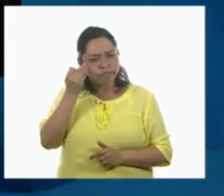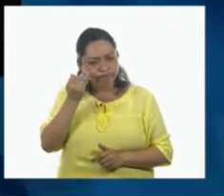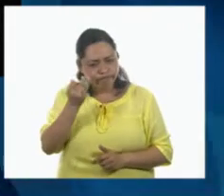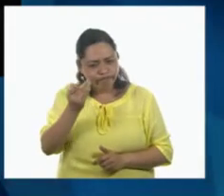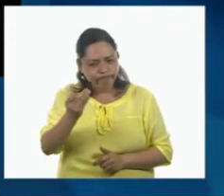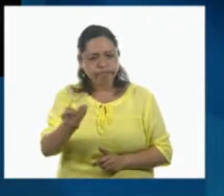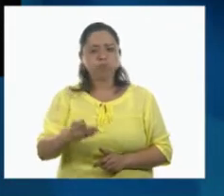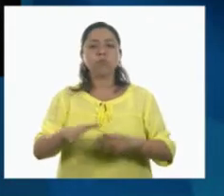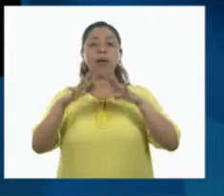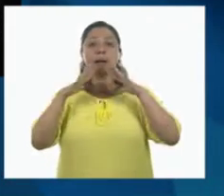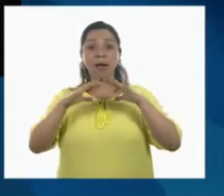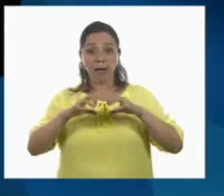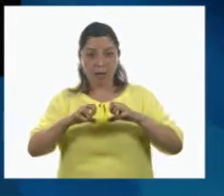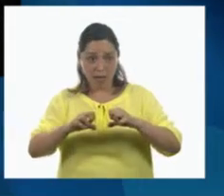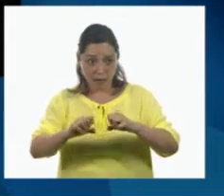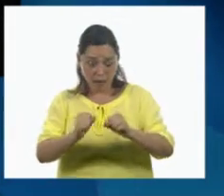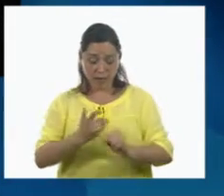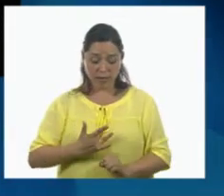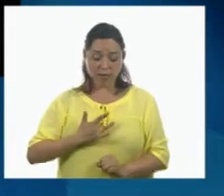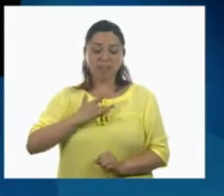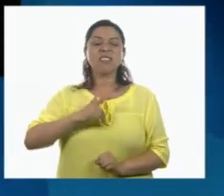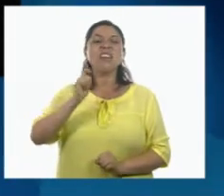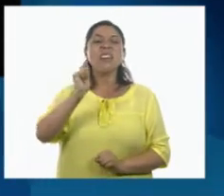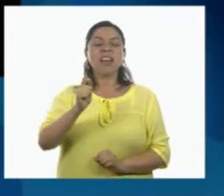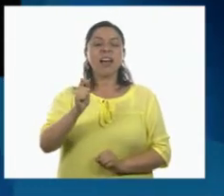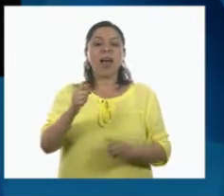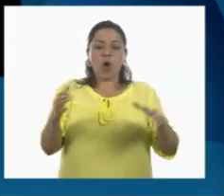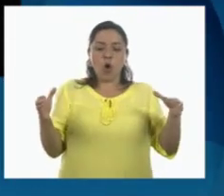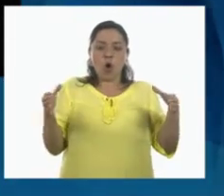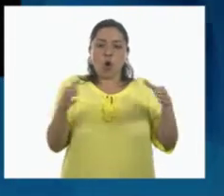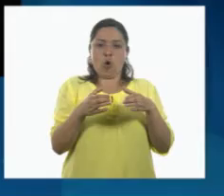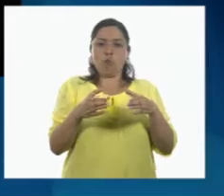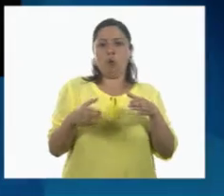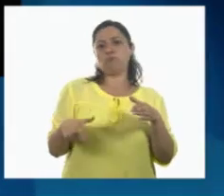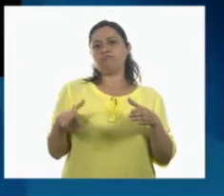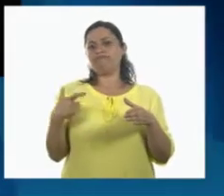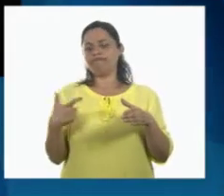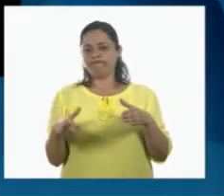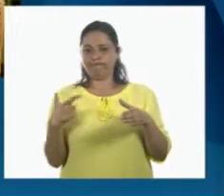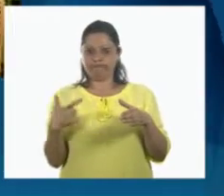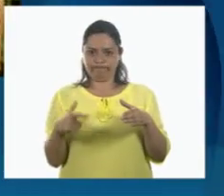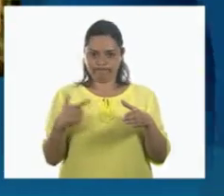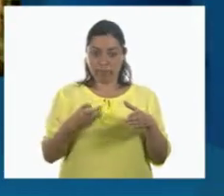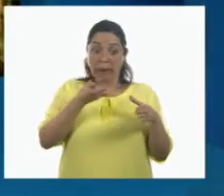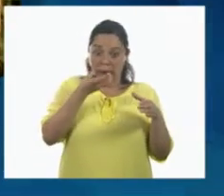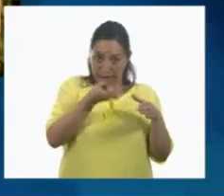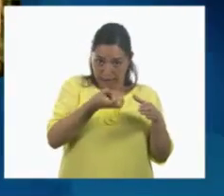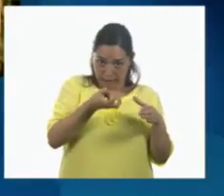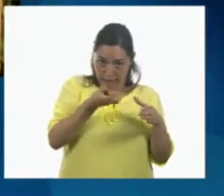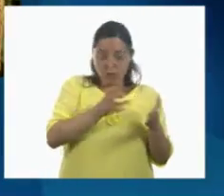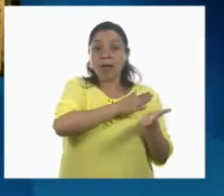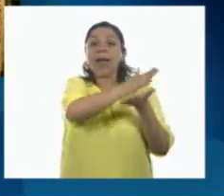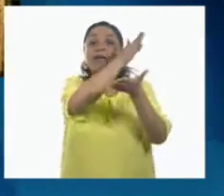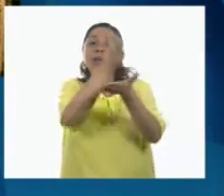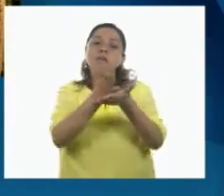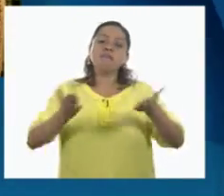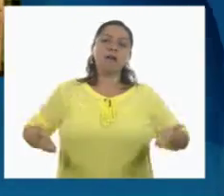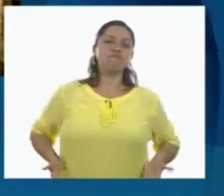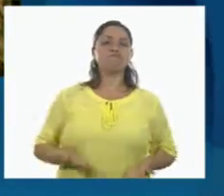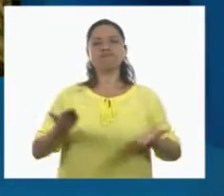dejó sentir, fue principalmente en las clases altas, es decir, en aquellas clases que iban a los bailes